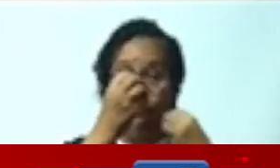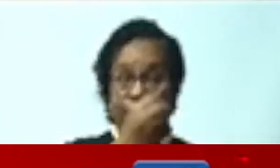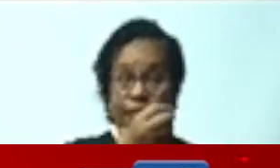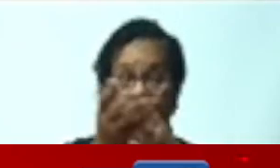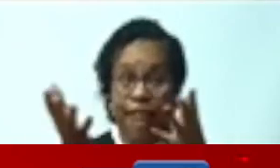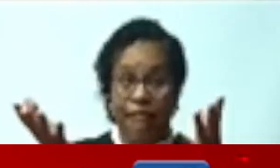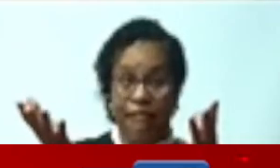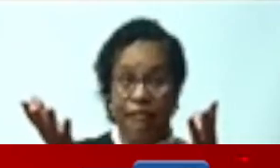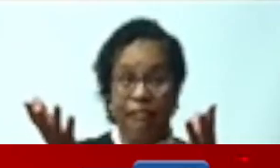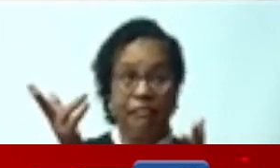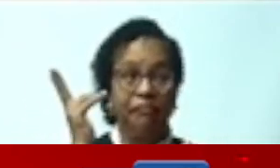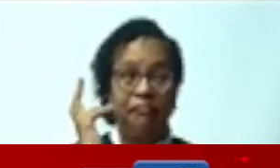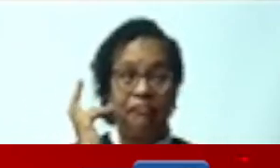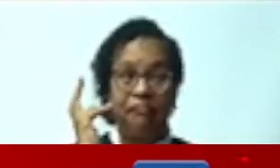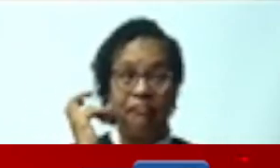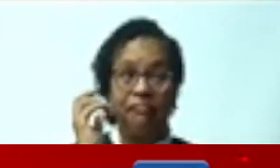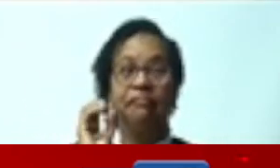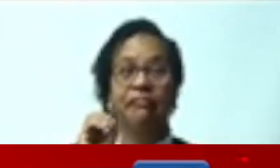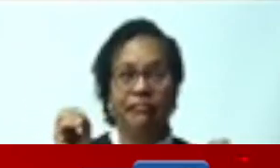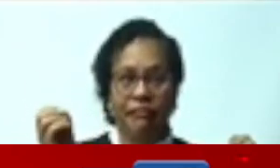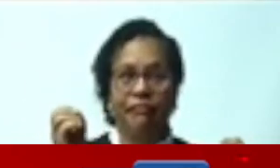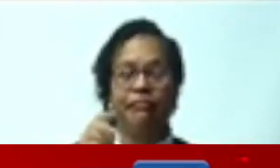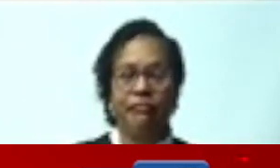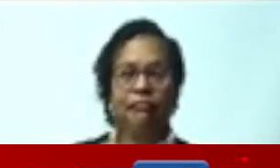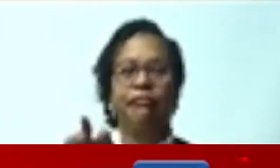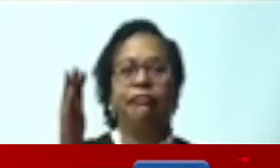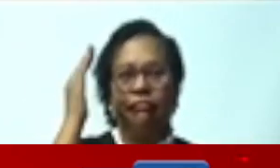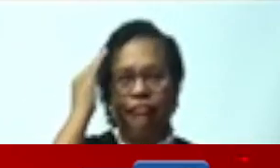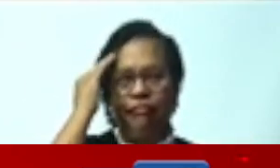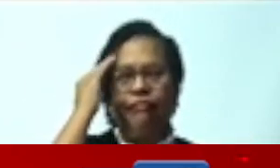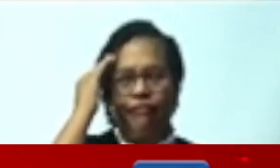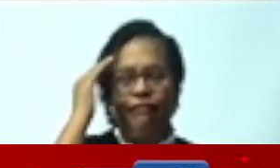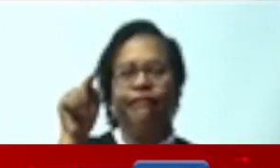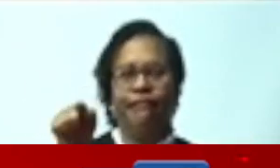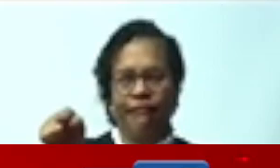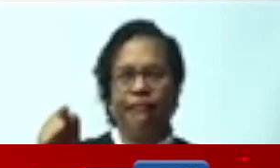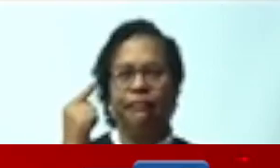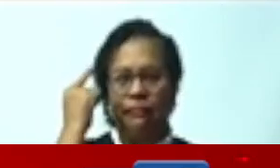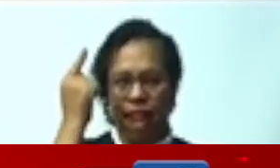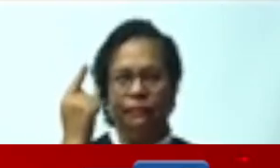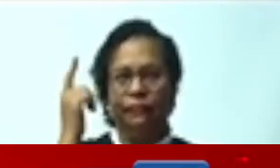pero yo estoy seguro que él comulga con sus